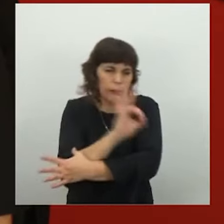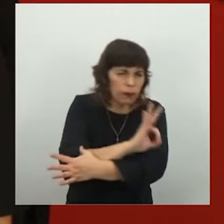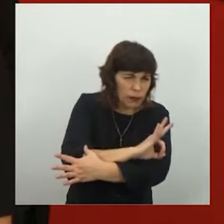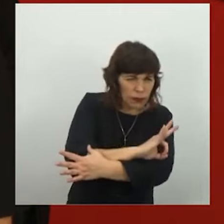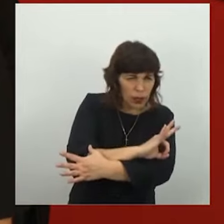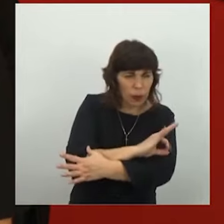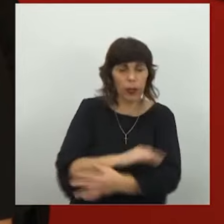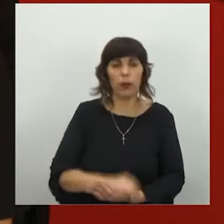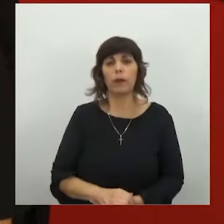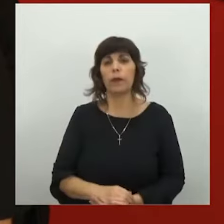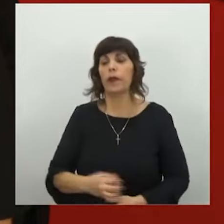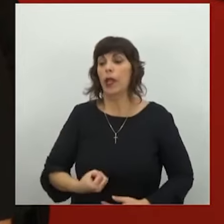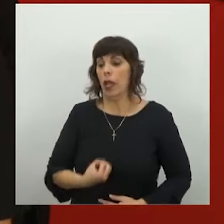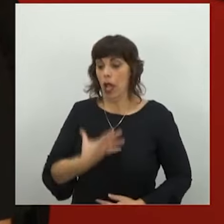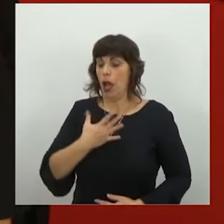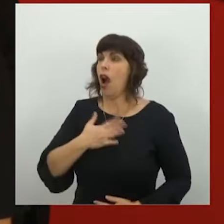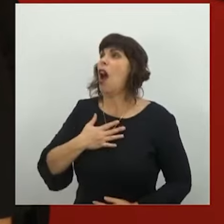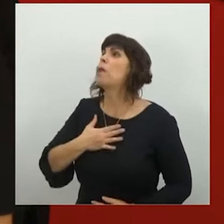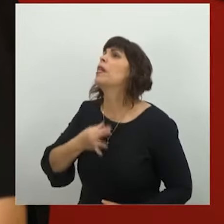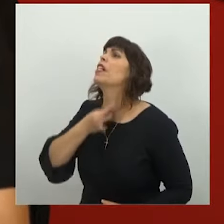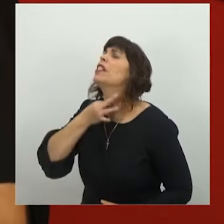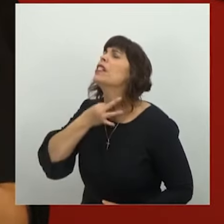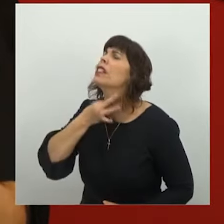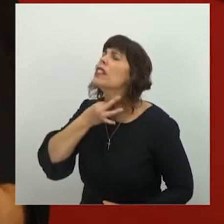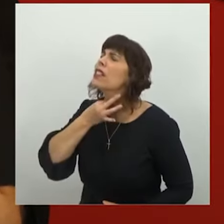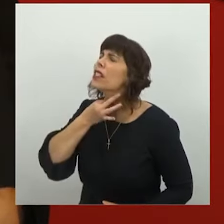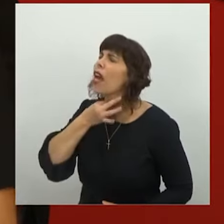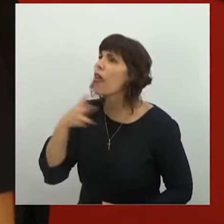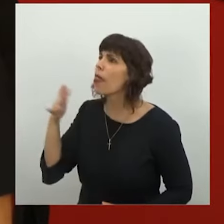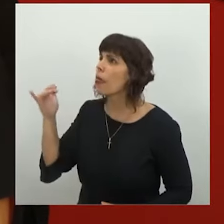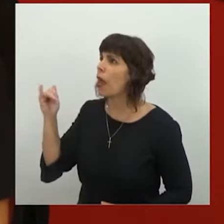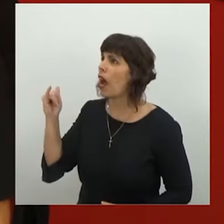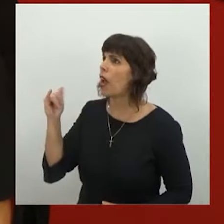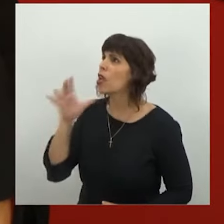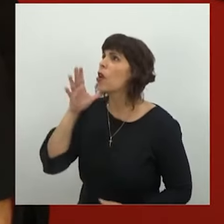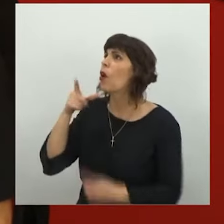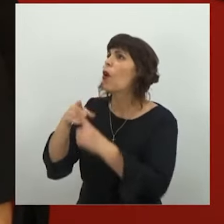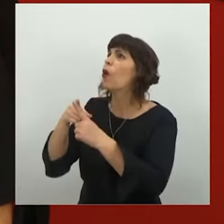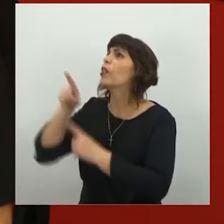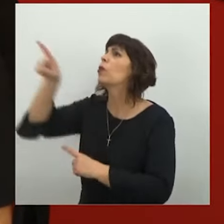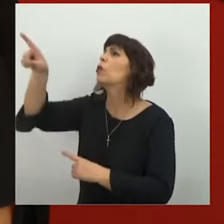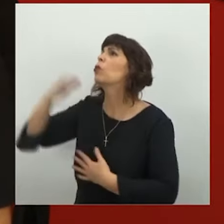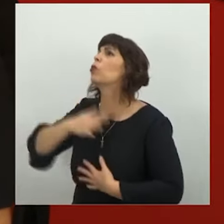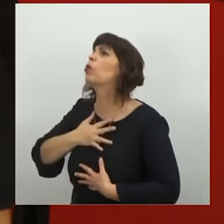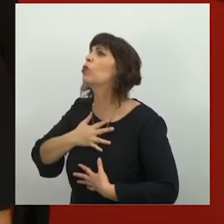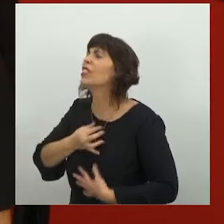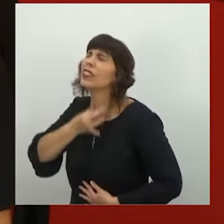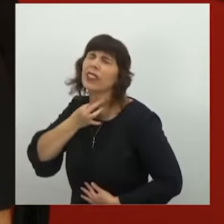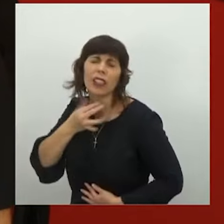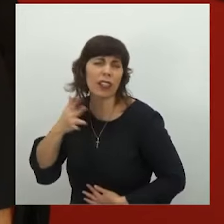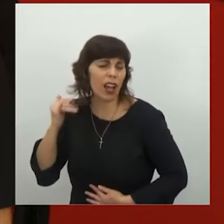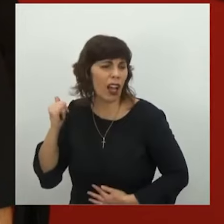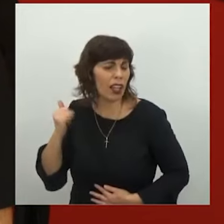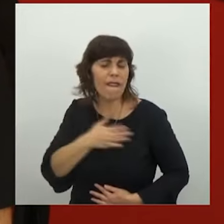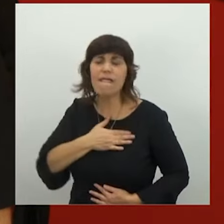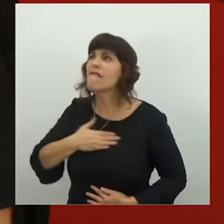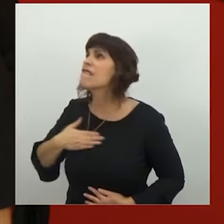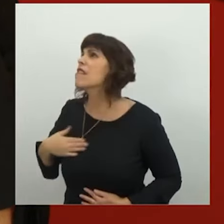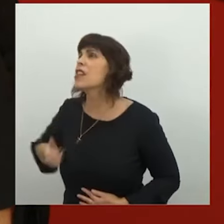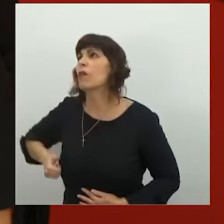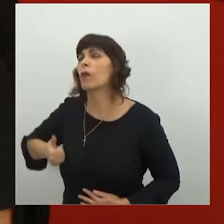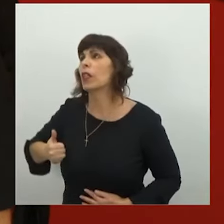Mi alma tiene sed de ti. Es nuestra alma que tiene sed. Nuestra alma tiene sed. Mi